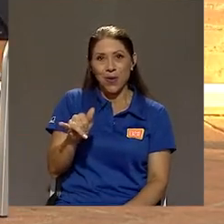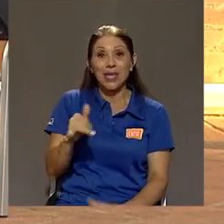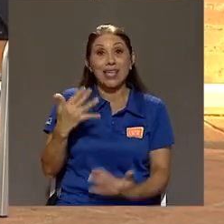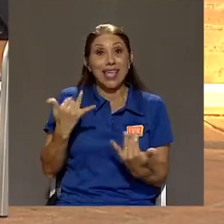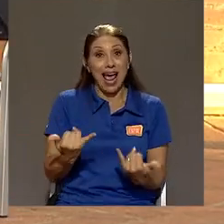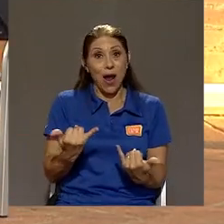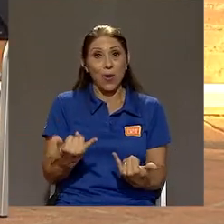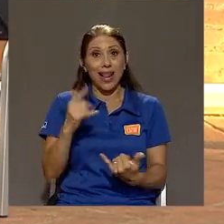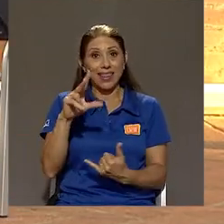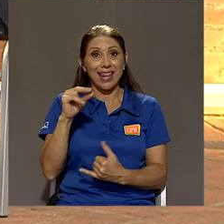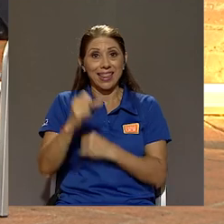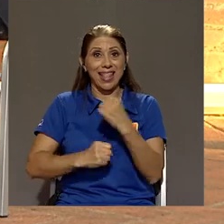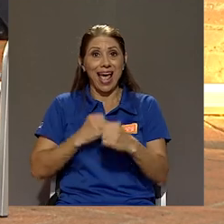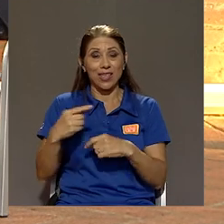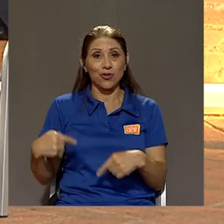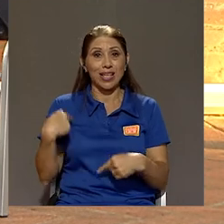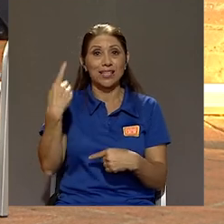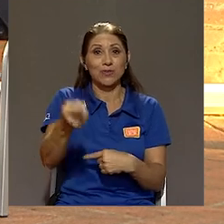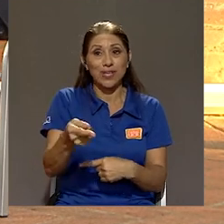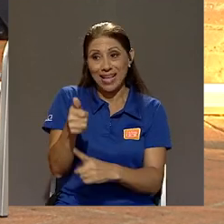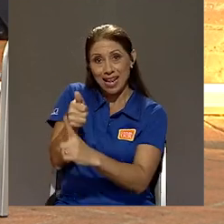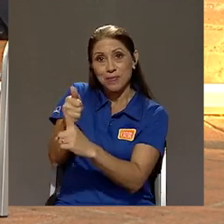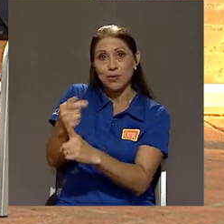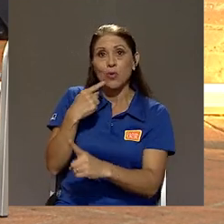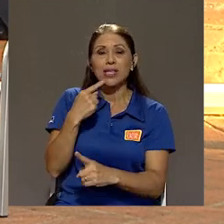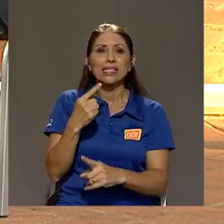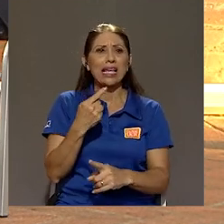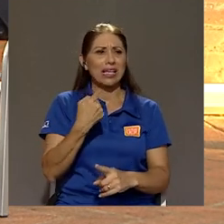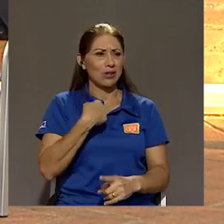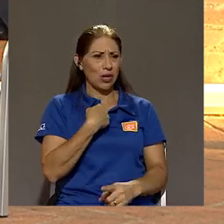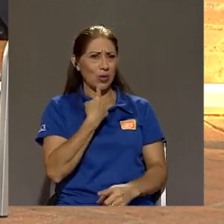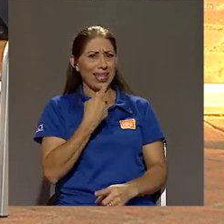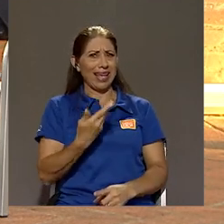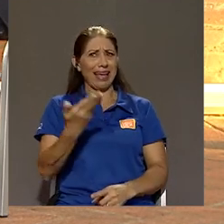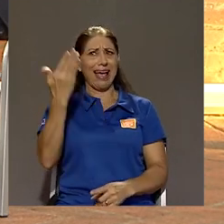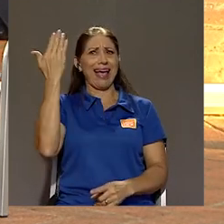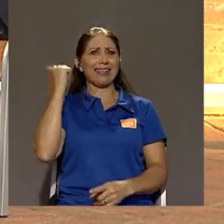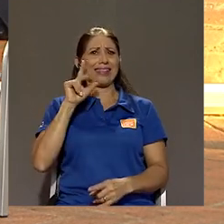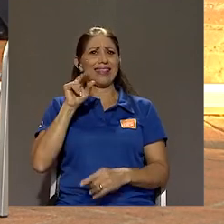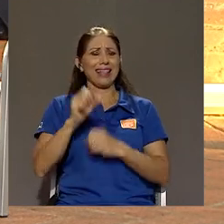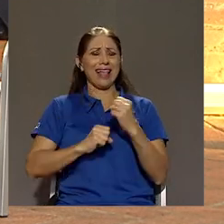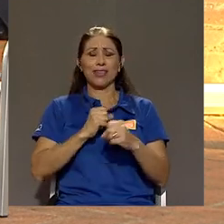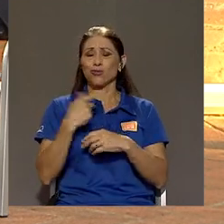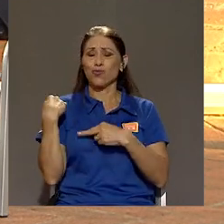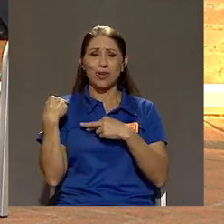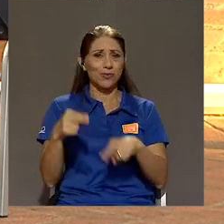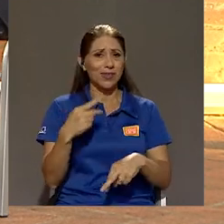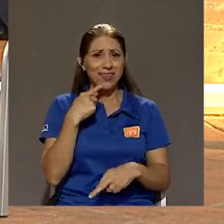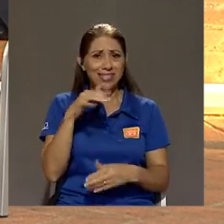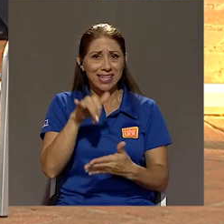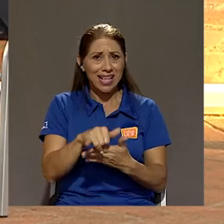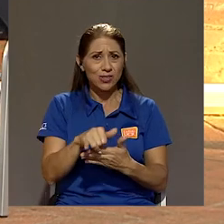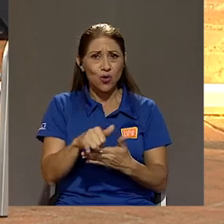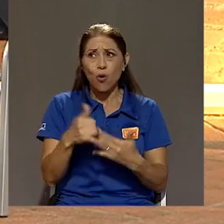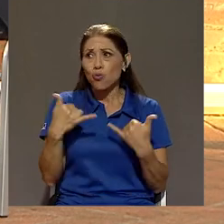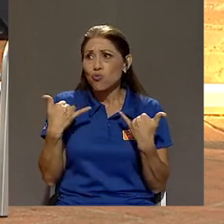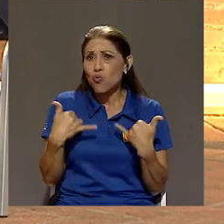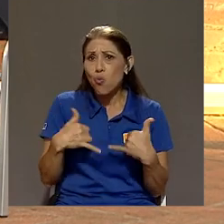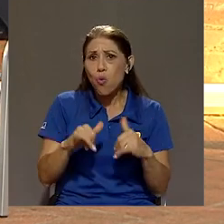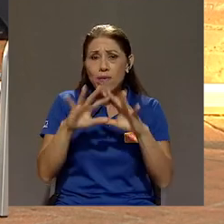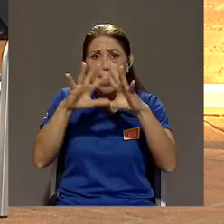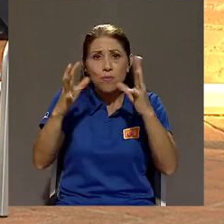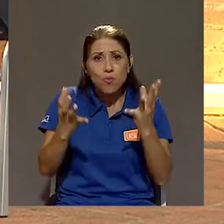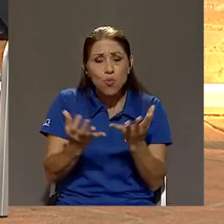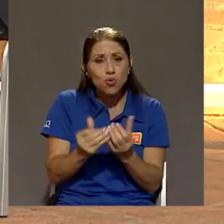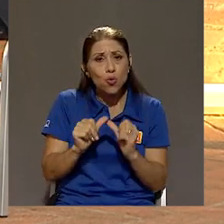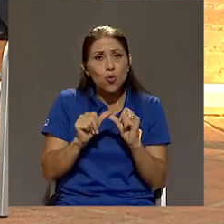años después él dice, o sea, fue muy irresponsable decir eso. los conflictos que sigue habiendo en el mundo reflejan los